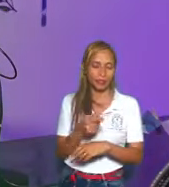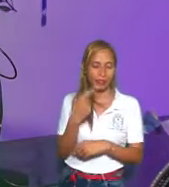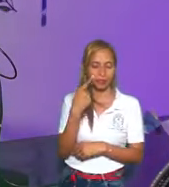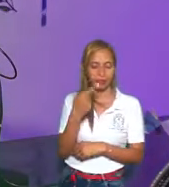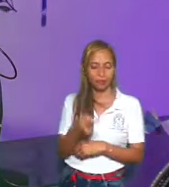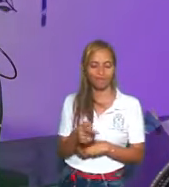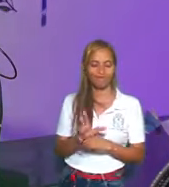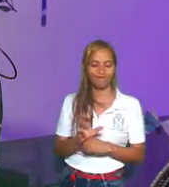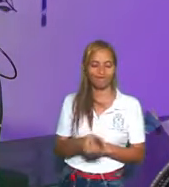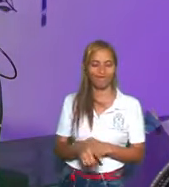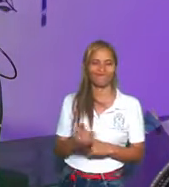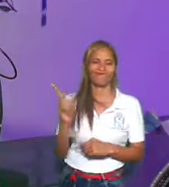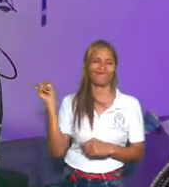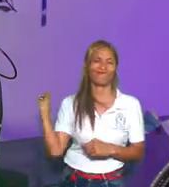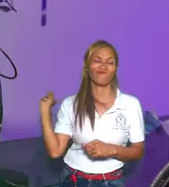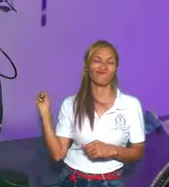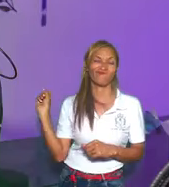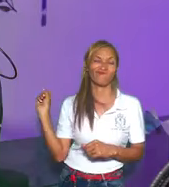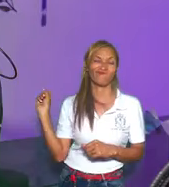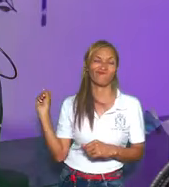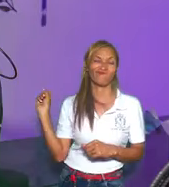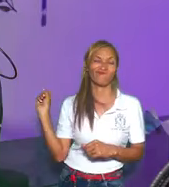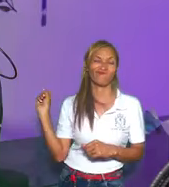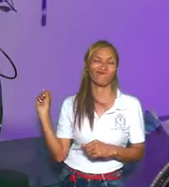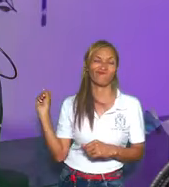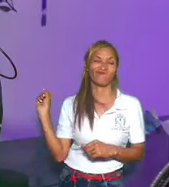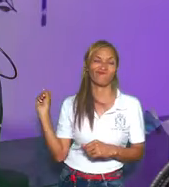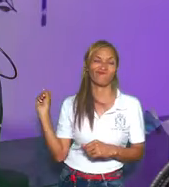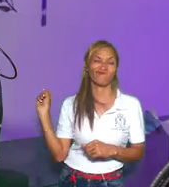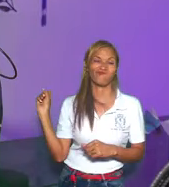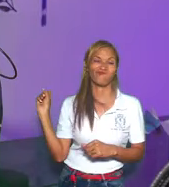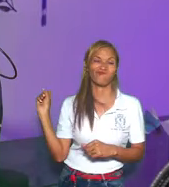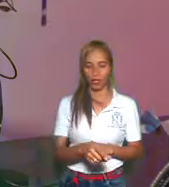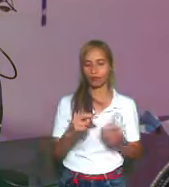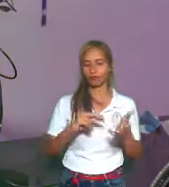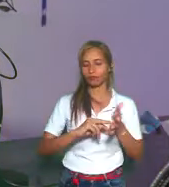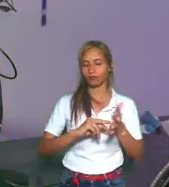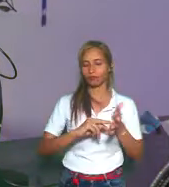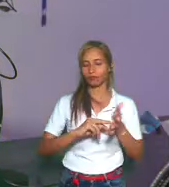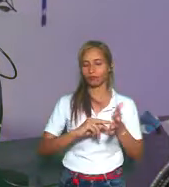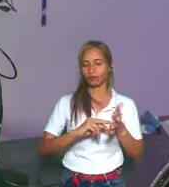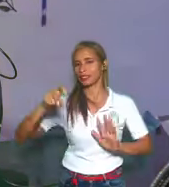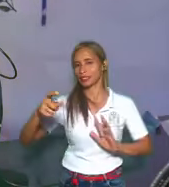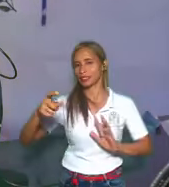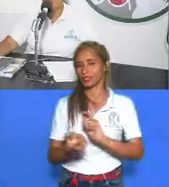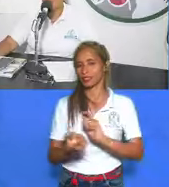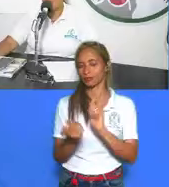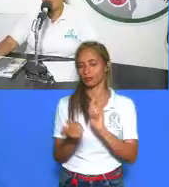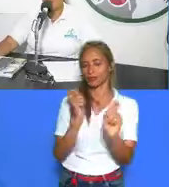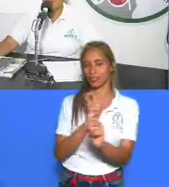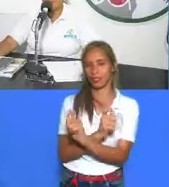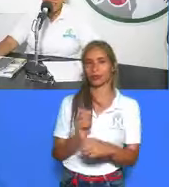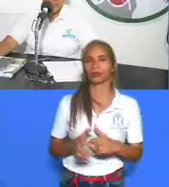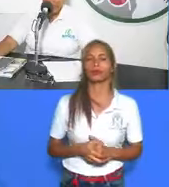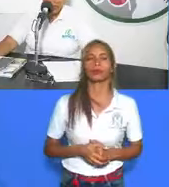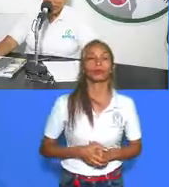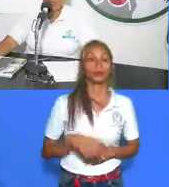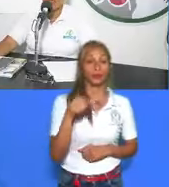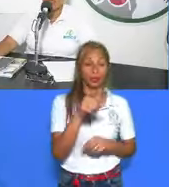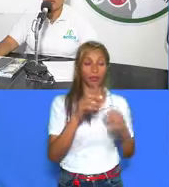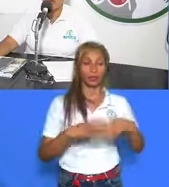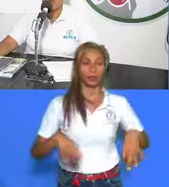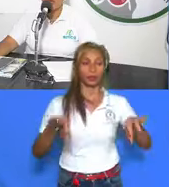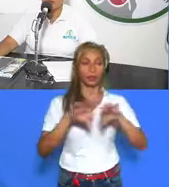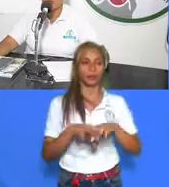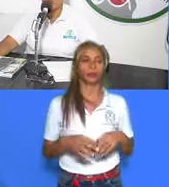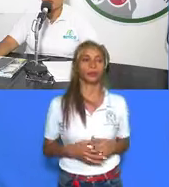cantidad de años, que ya de acuerdo pues a la tecnología ya se requiere el cambio del medidor. Claro que sí, eso es muy importante